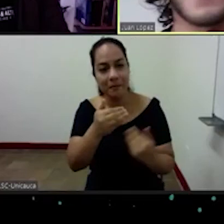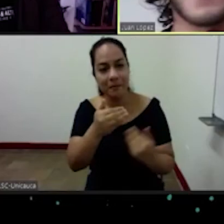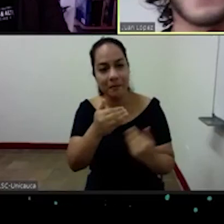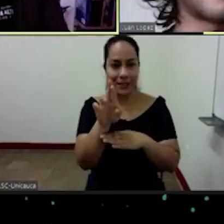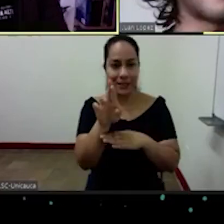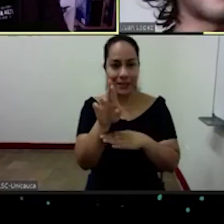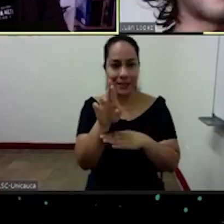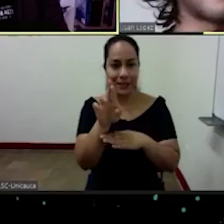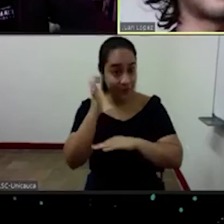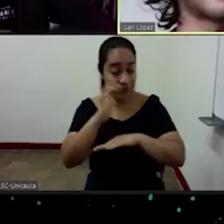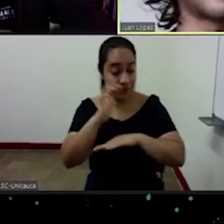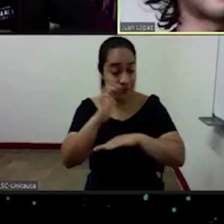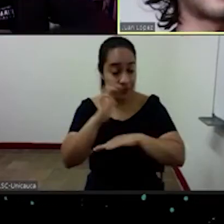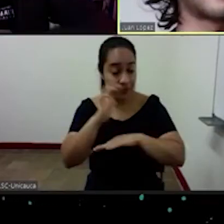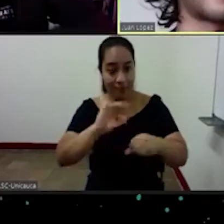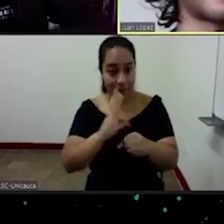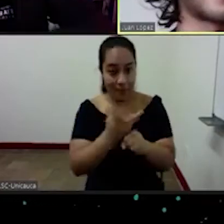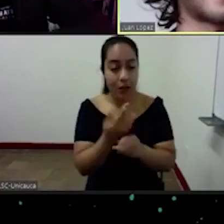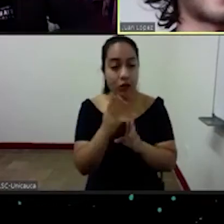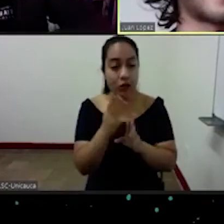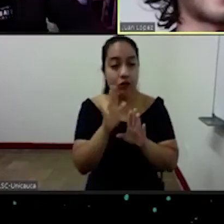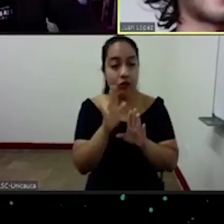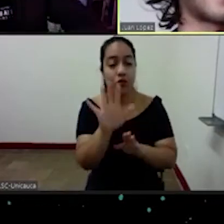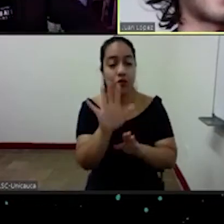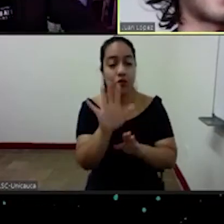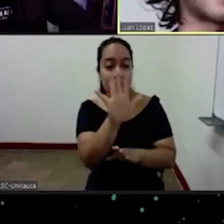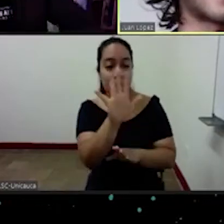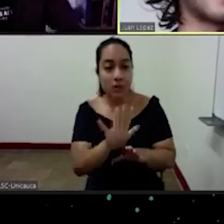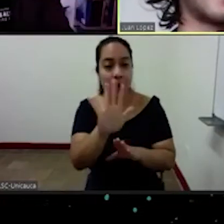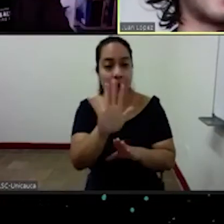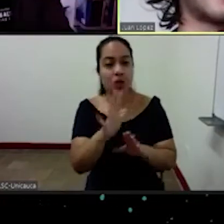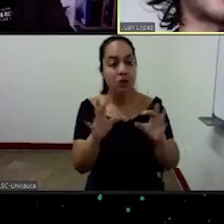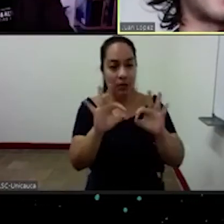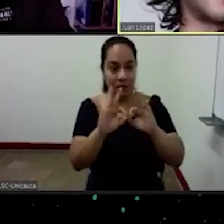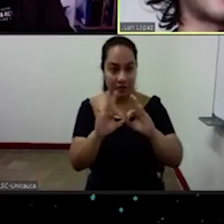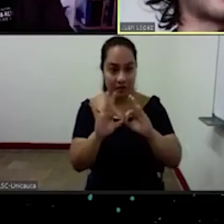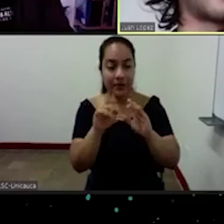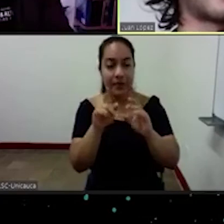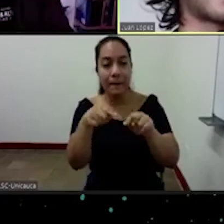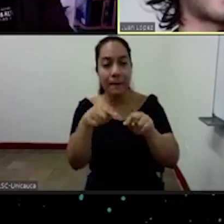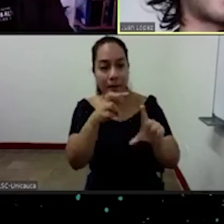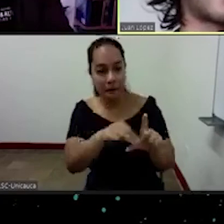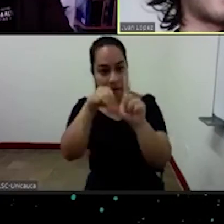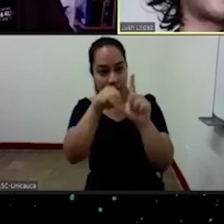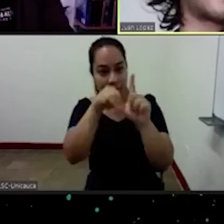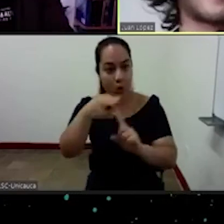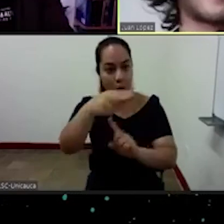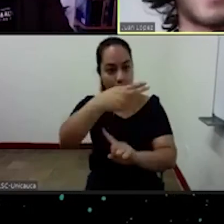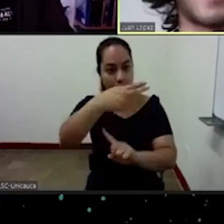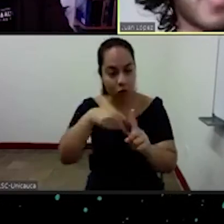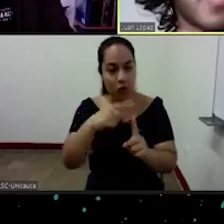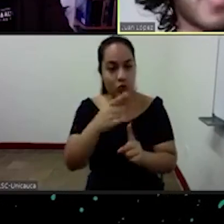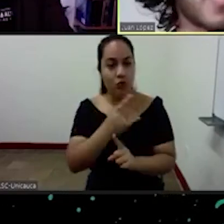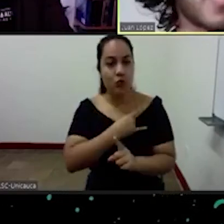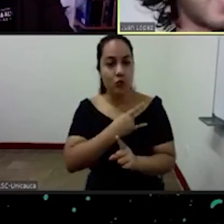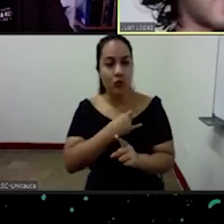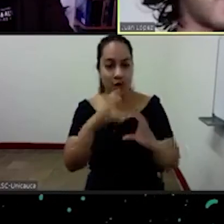artista plástico del Instituto Departamental de Bellas Artes y magíster en Antropología de la Universidad del